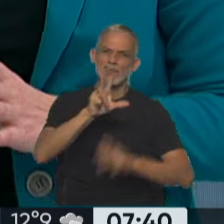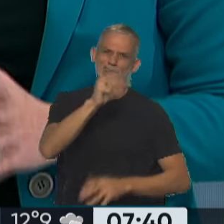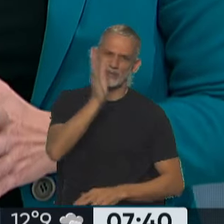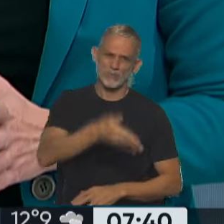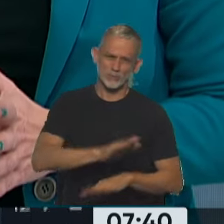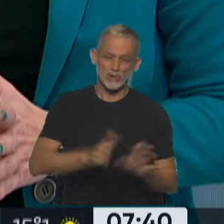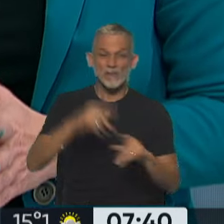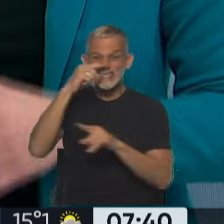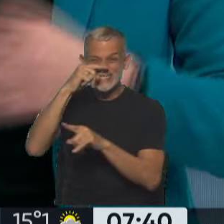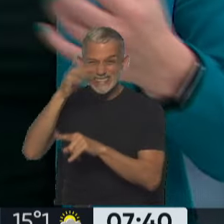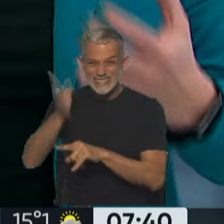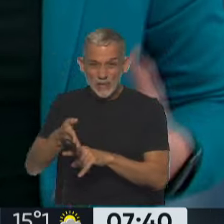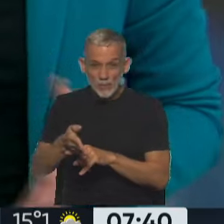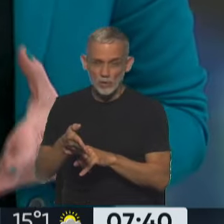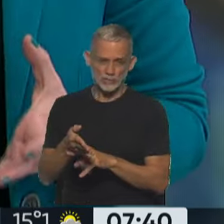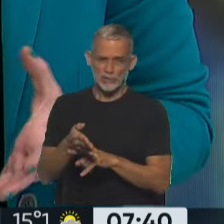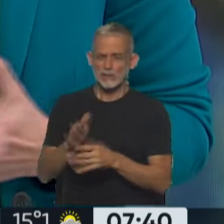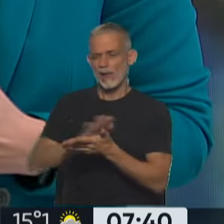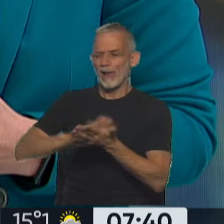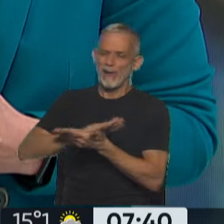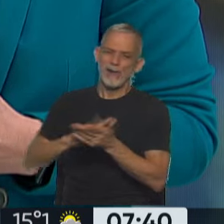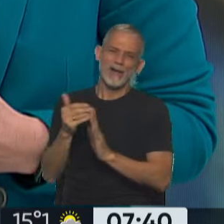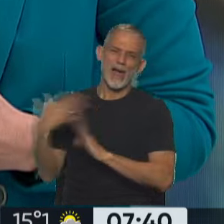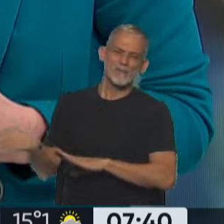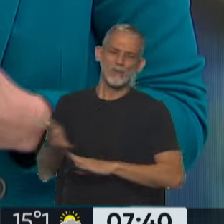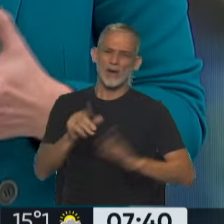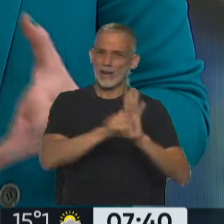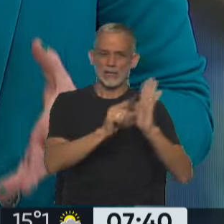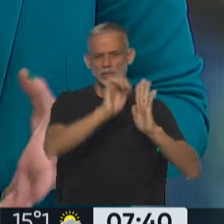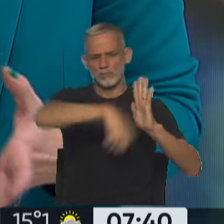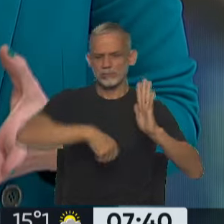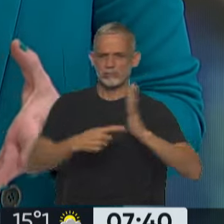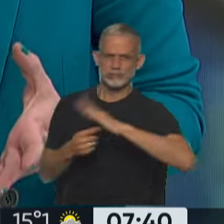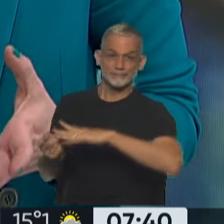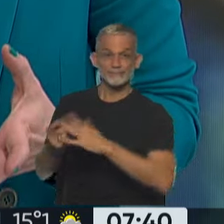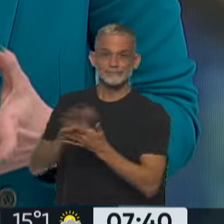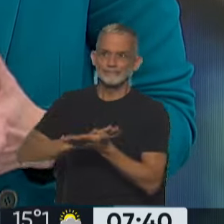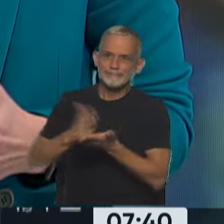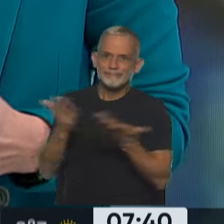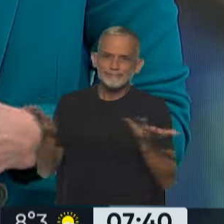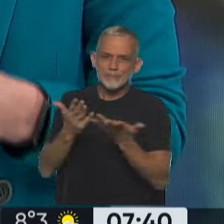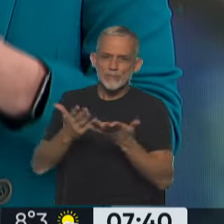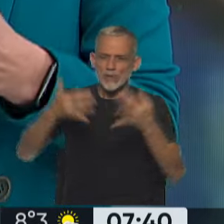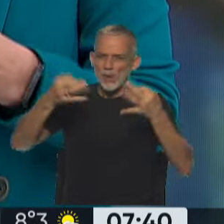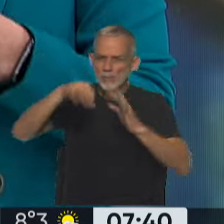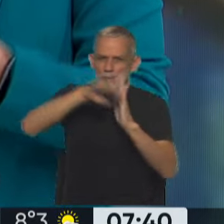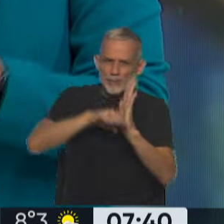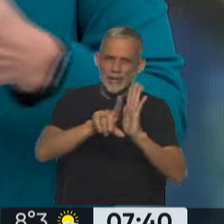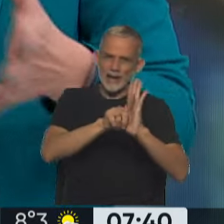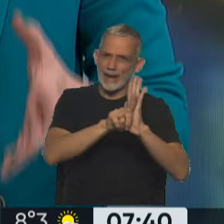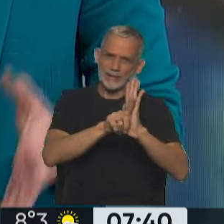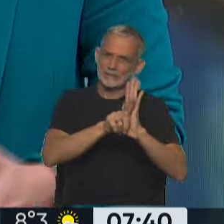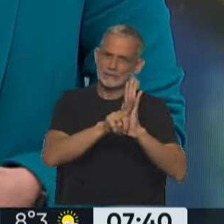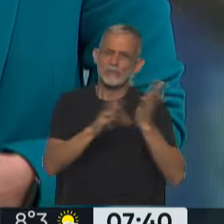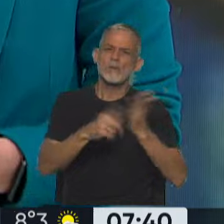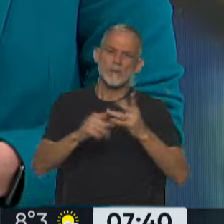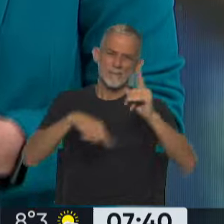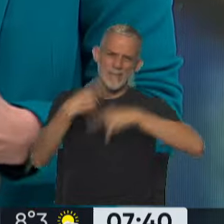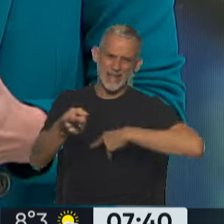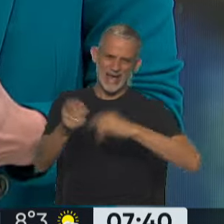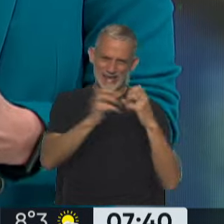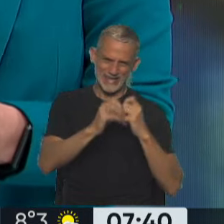un 77% arreglan por fuera. Y no, entonces no tenés que cumplir esta ley que, bueno, se va a tratar